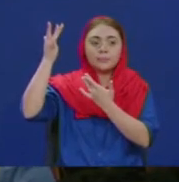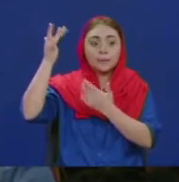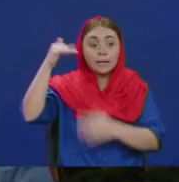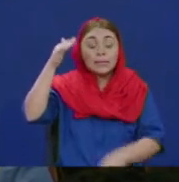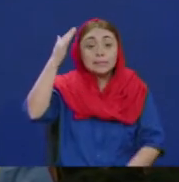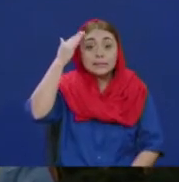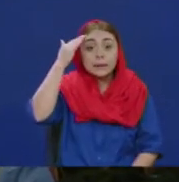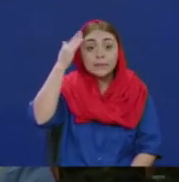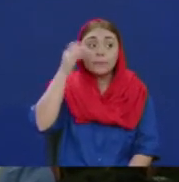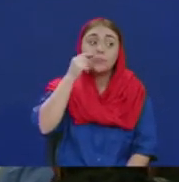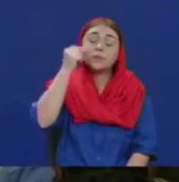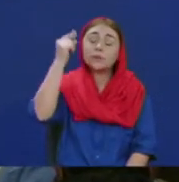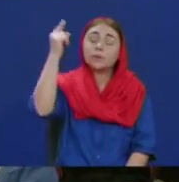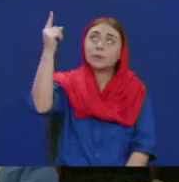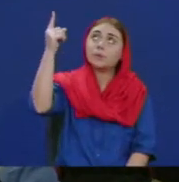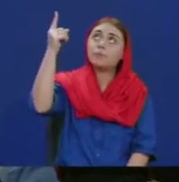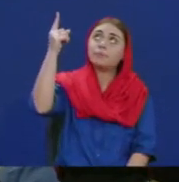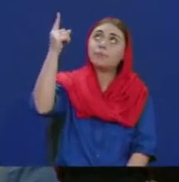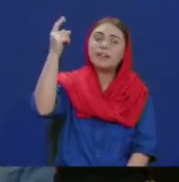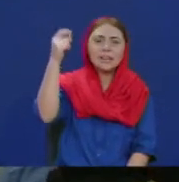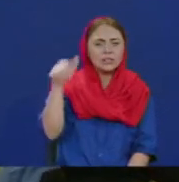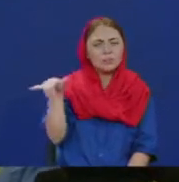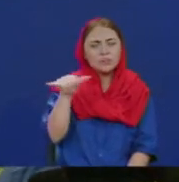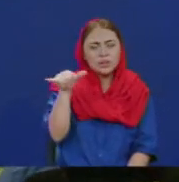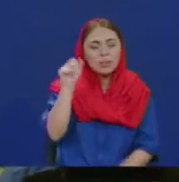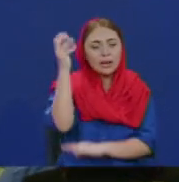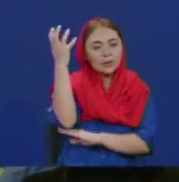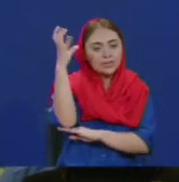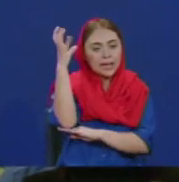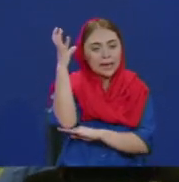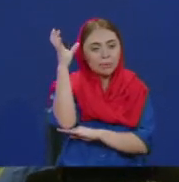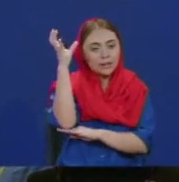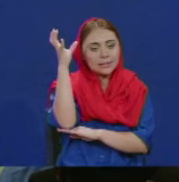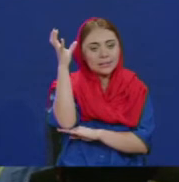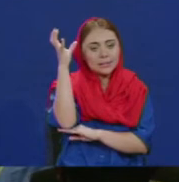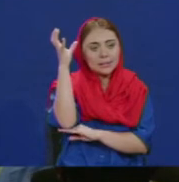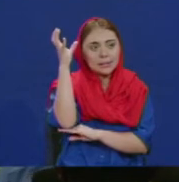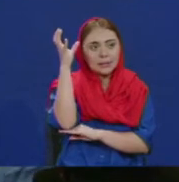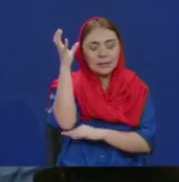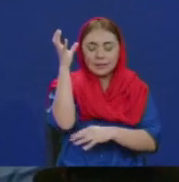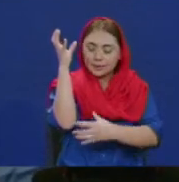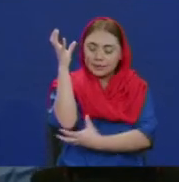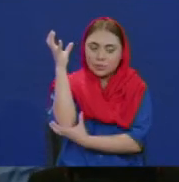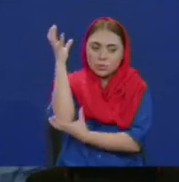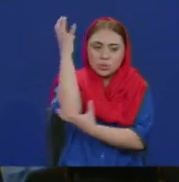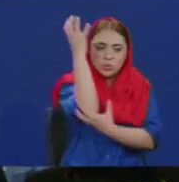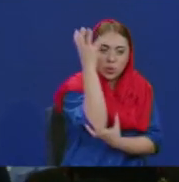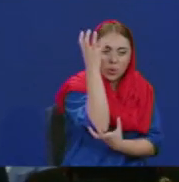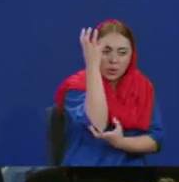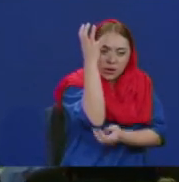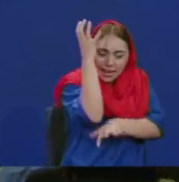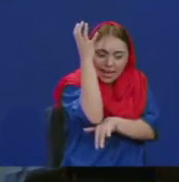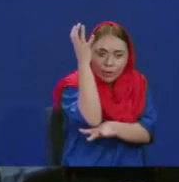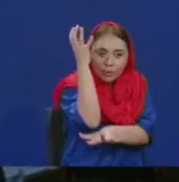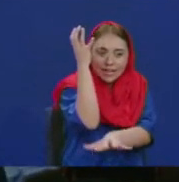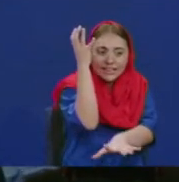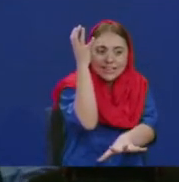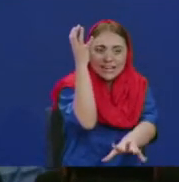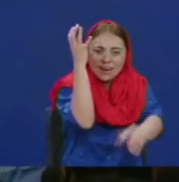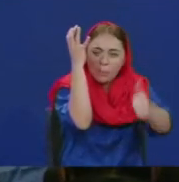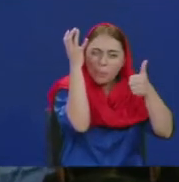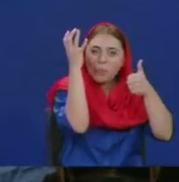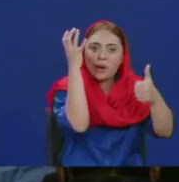Sabemos, Señor, que somos árboles que han sido plantados en un terreno extraordinariamente bueno,